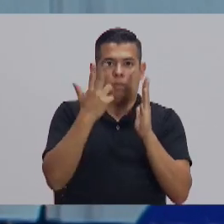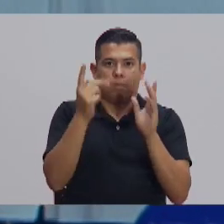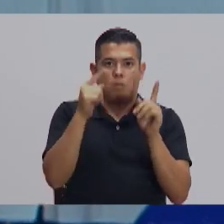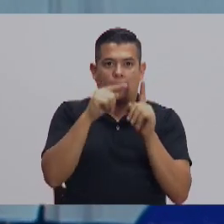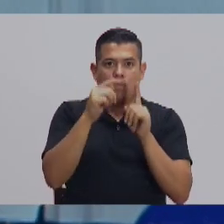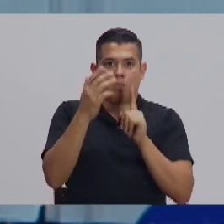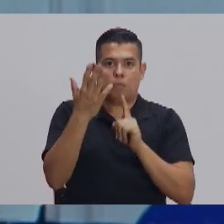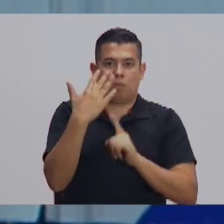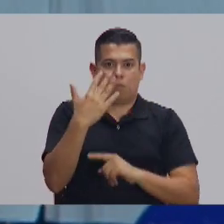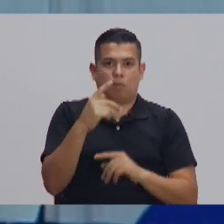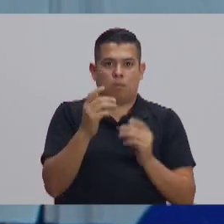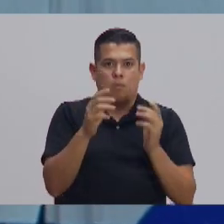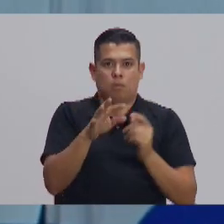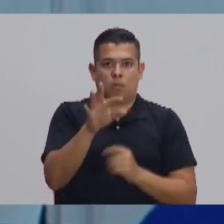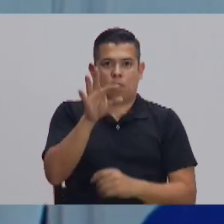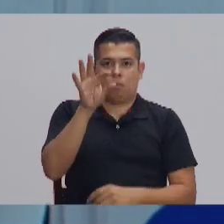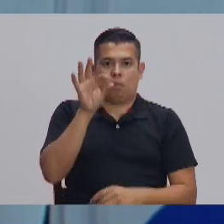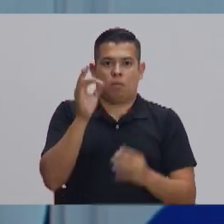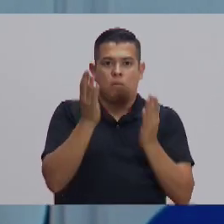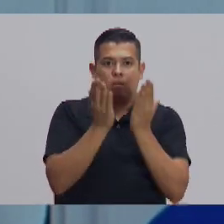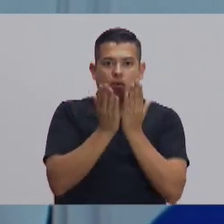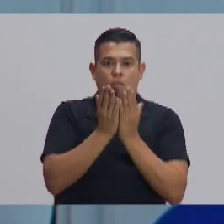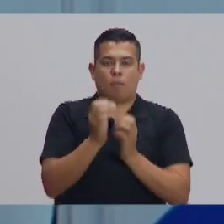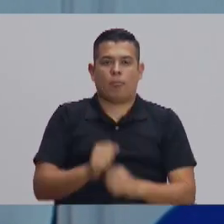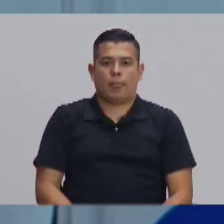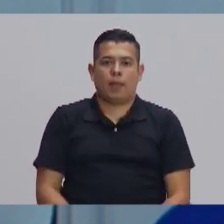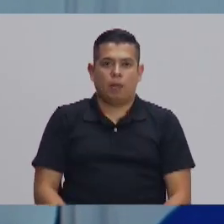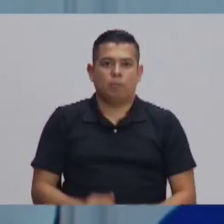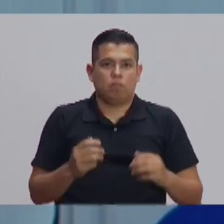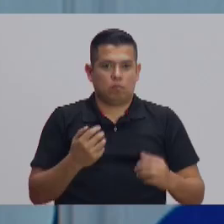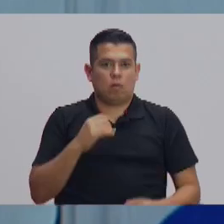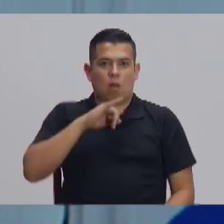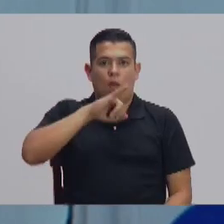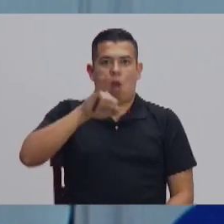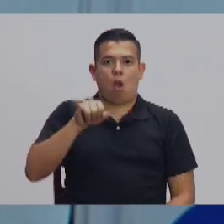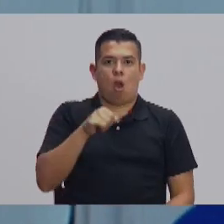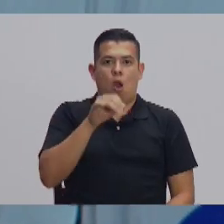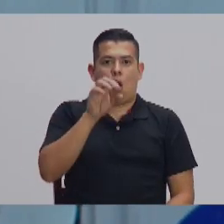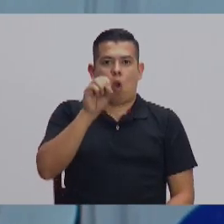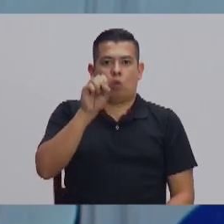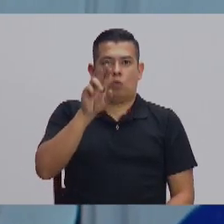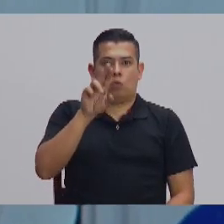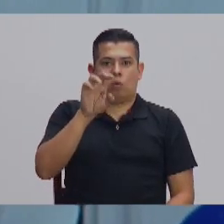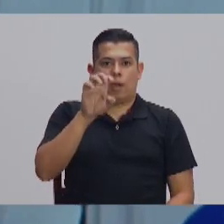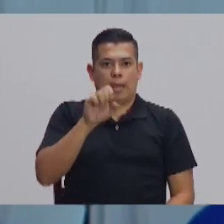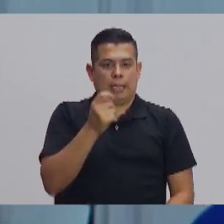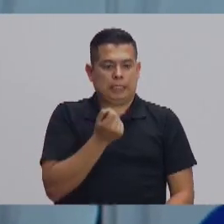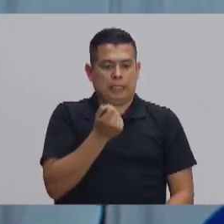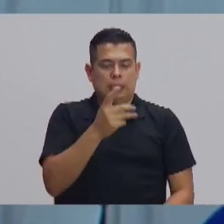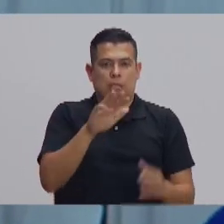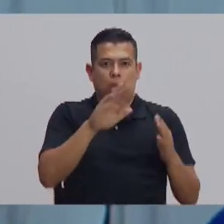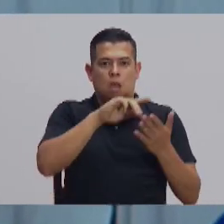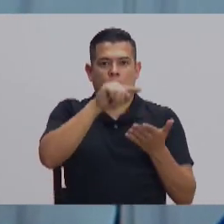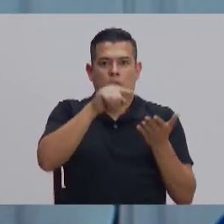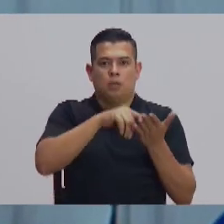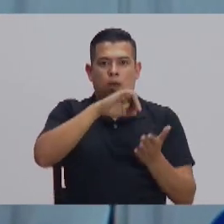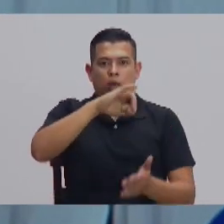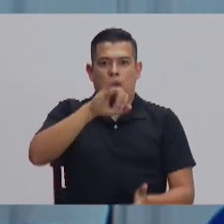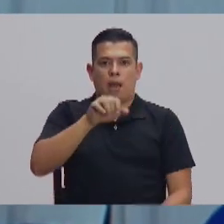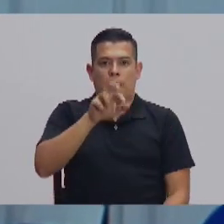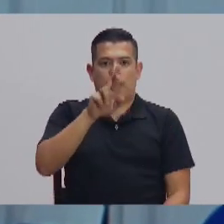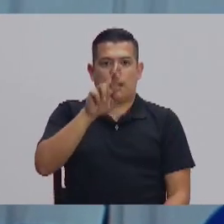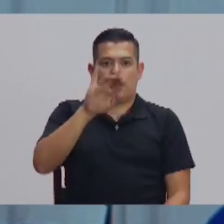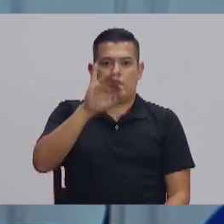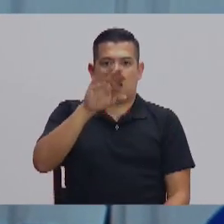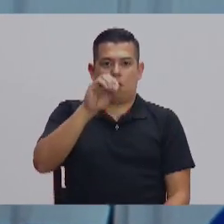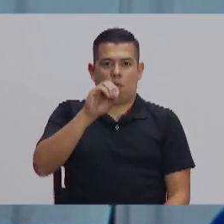hermanos y dice así su santa palabra estando josué cerca de jericó alzó sus ojos